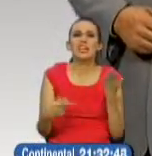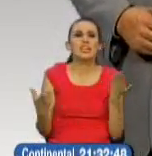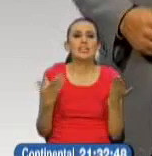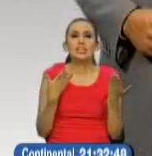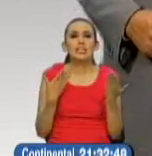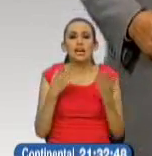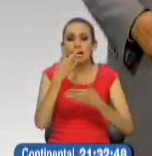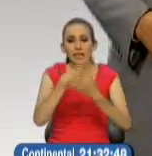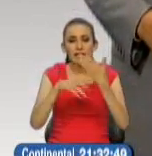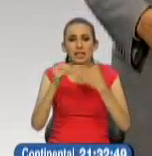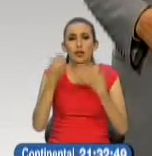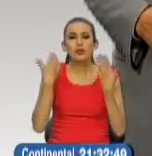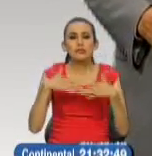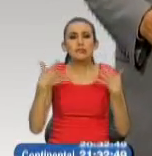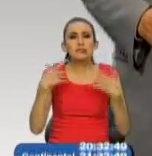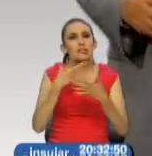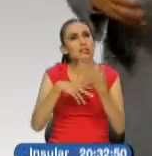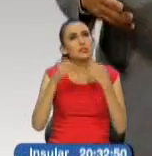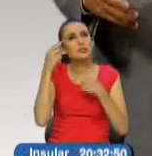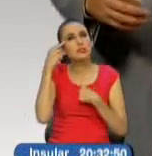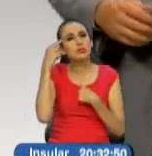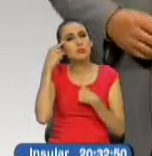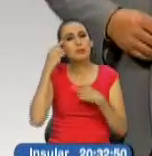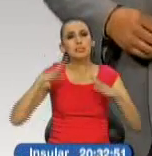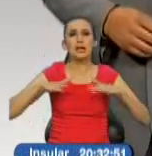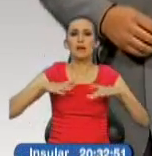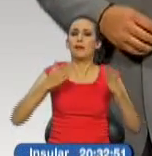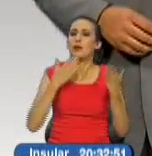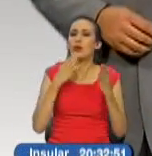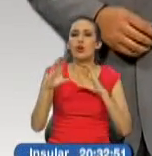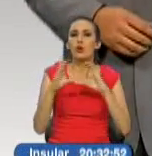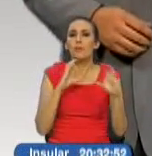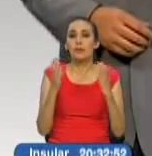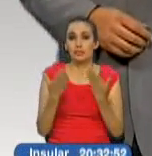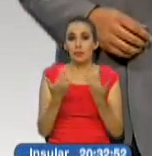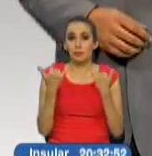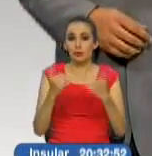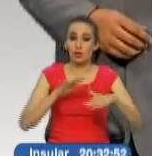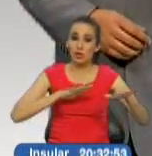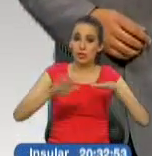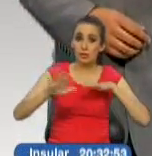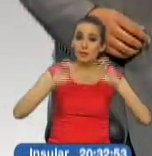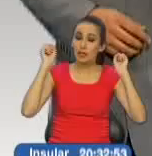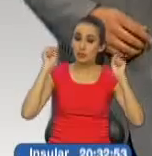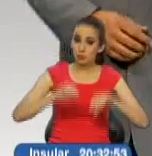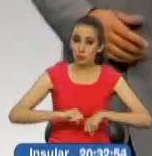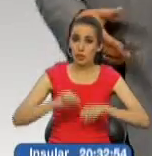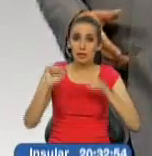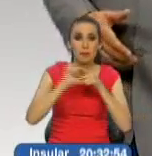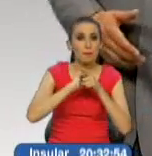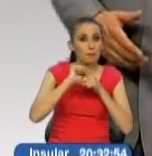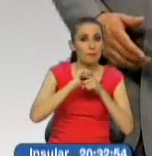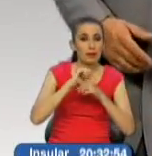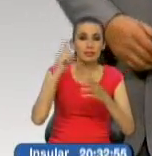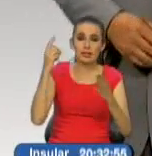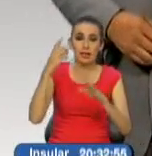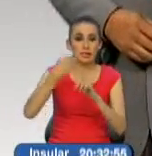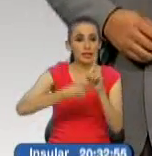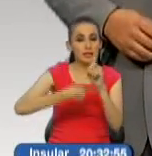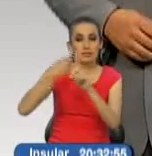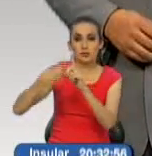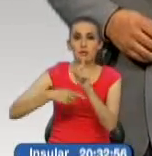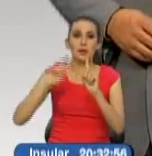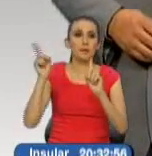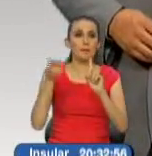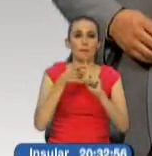sus hijos en este periodo vacacional? Hoy conversamos sobre distintas actividades que pueden efectuarse en estos meses. Primero